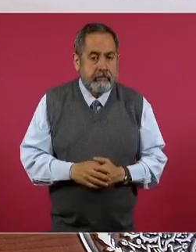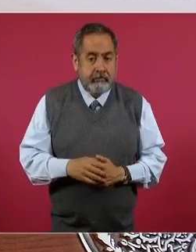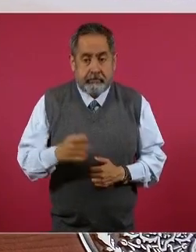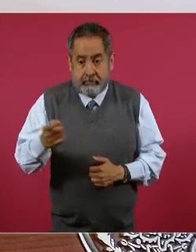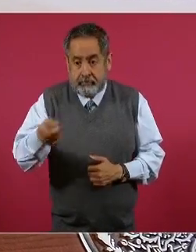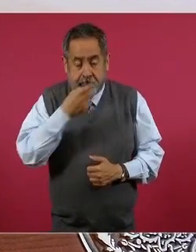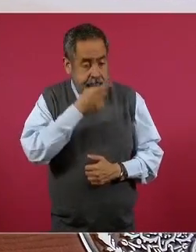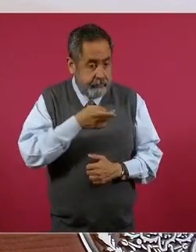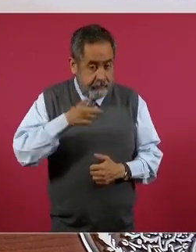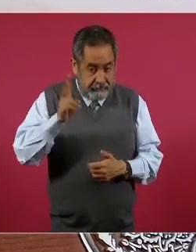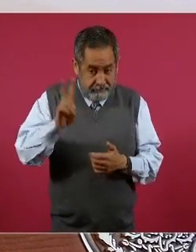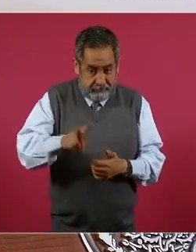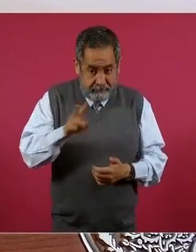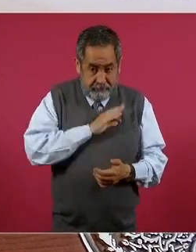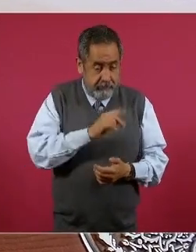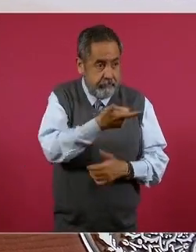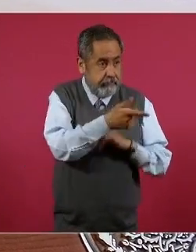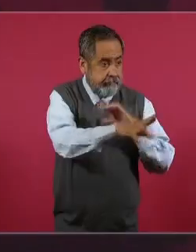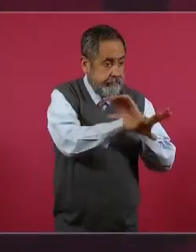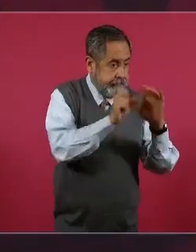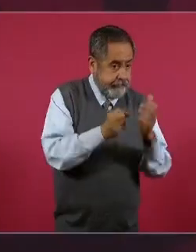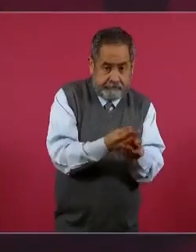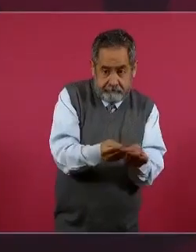válido, si es legal o no.